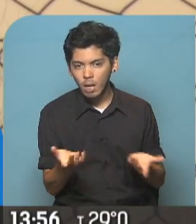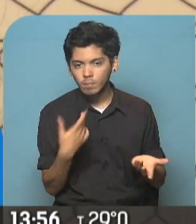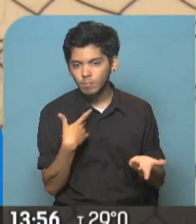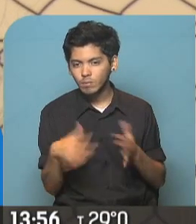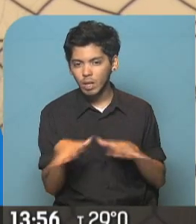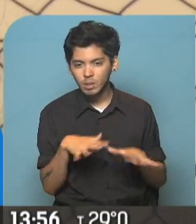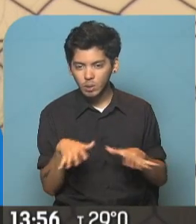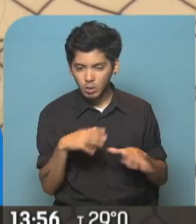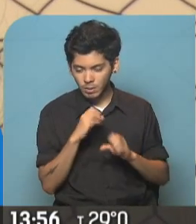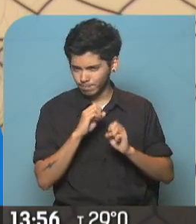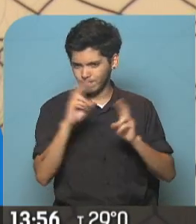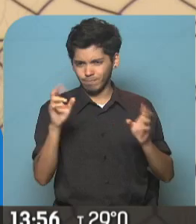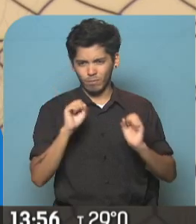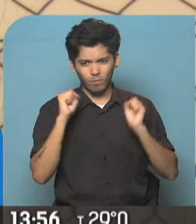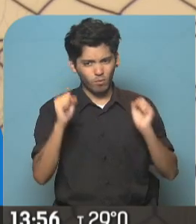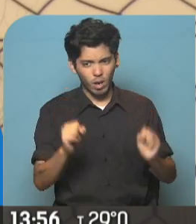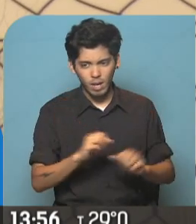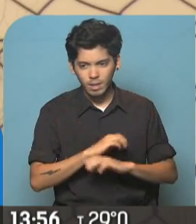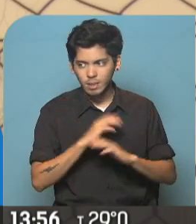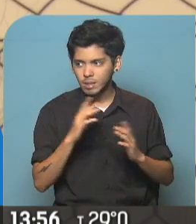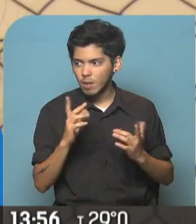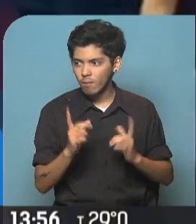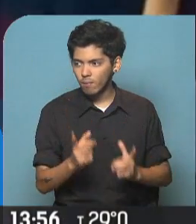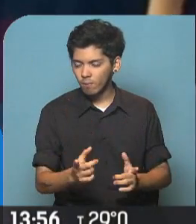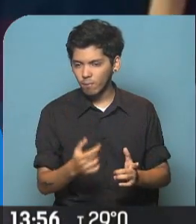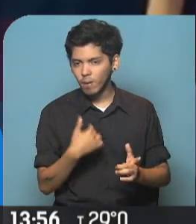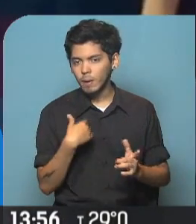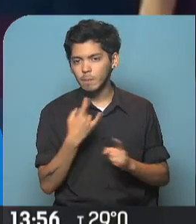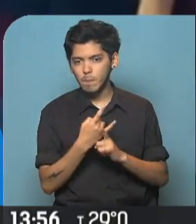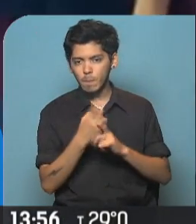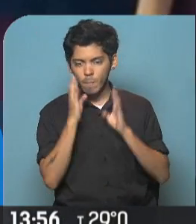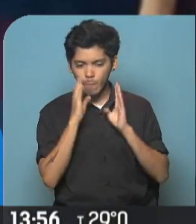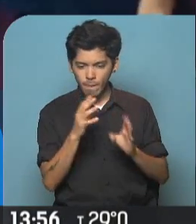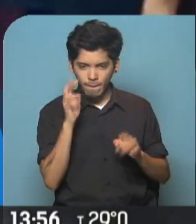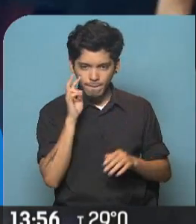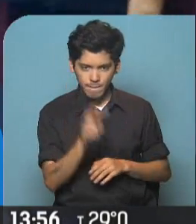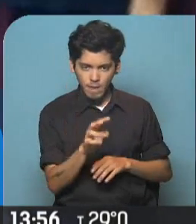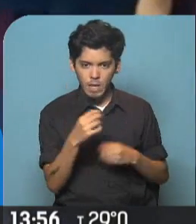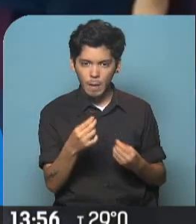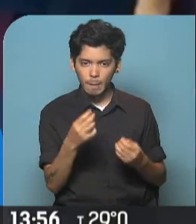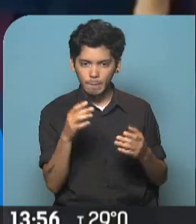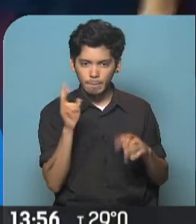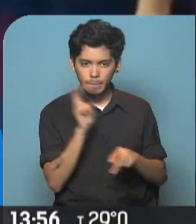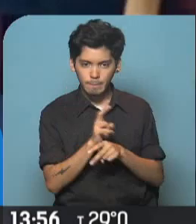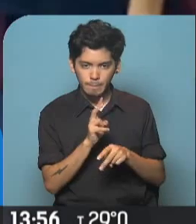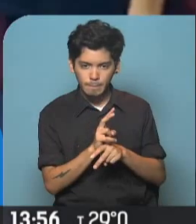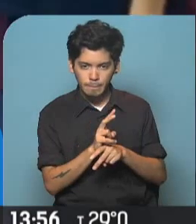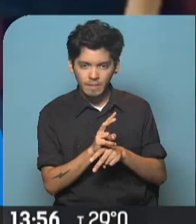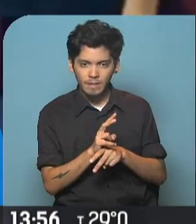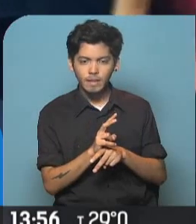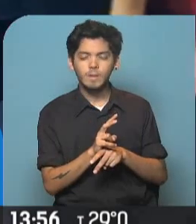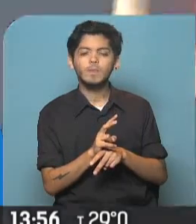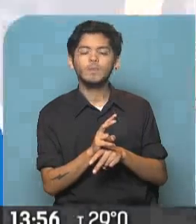situación extrema que estamos permanentemente arriba de ellos para verificar que salgan de esa